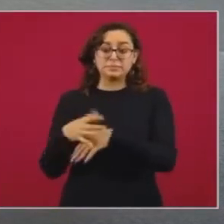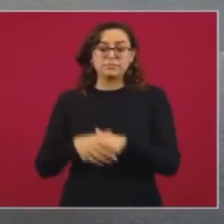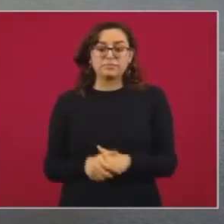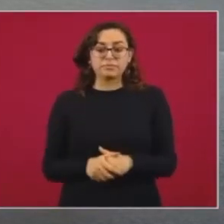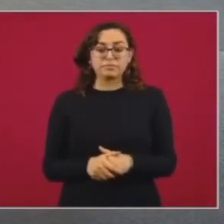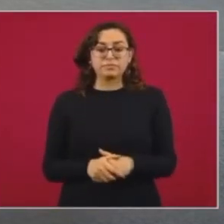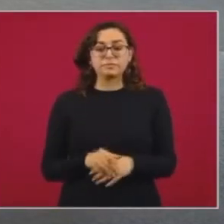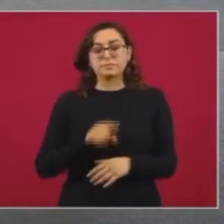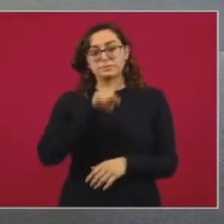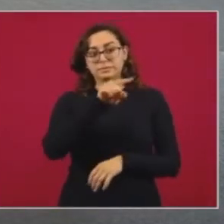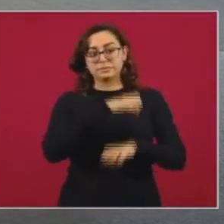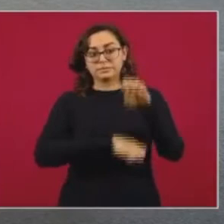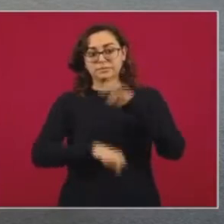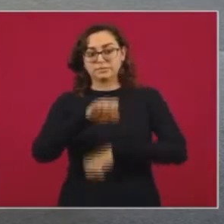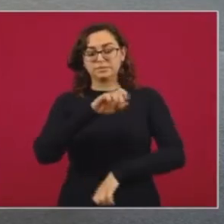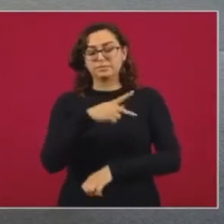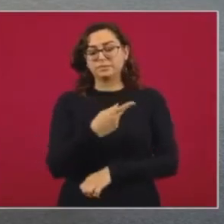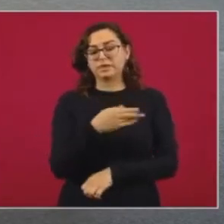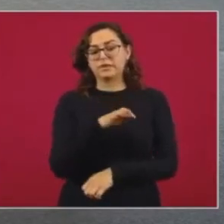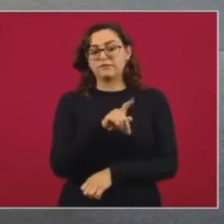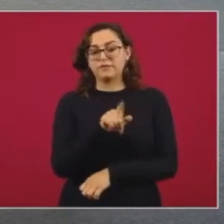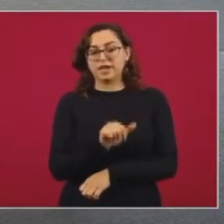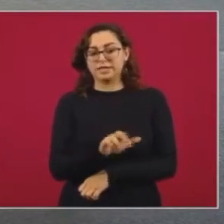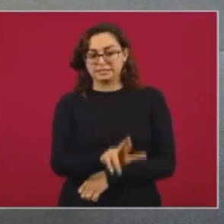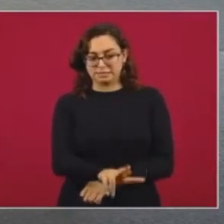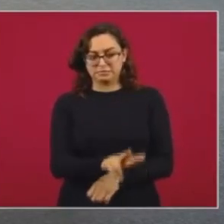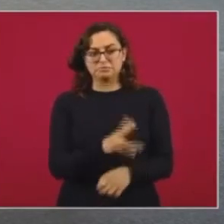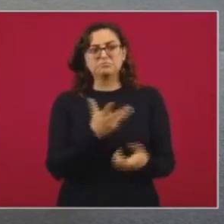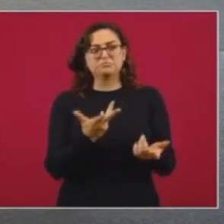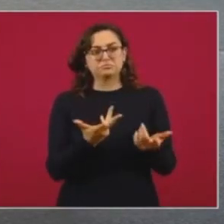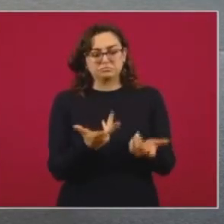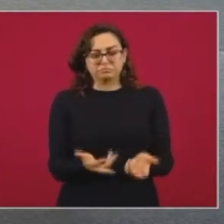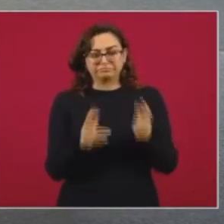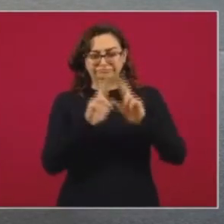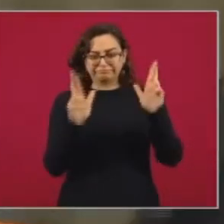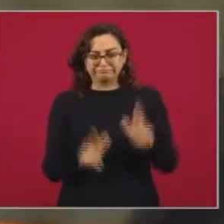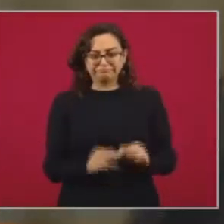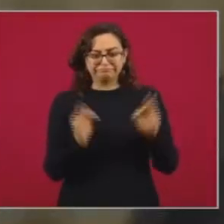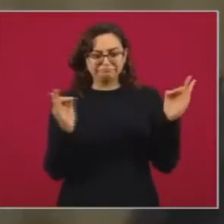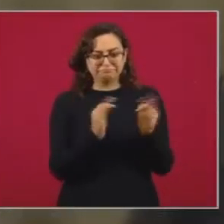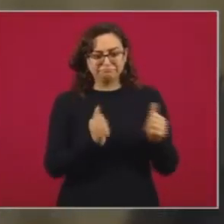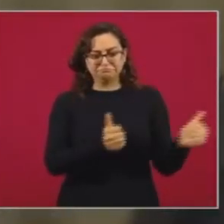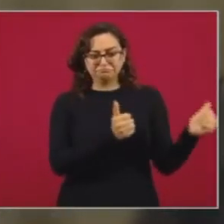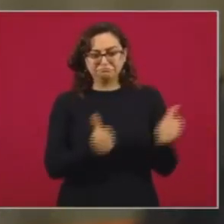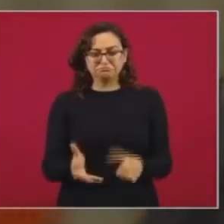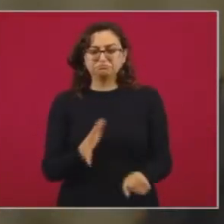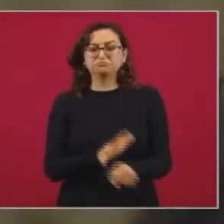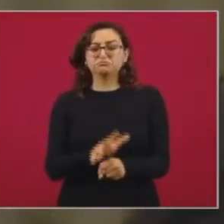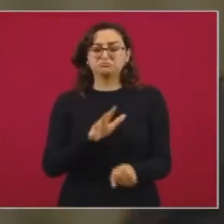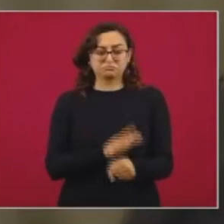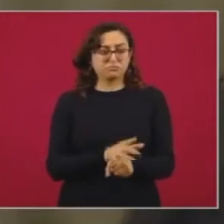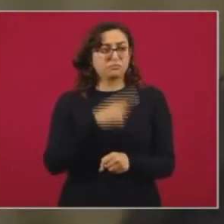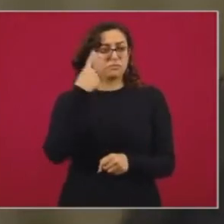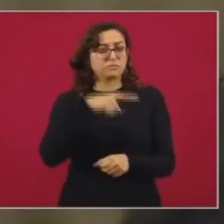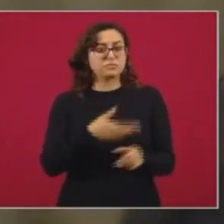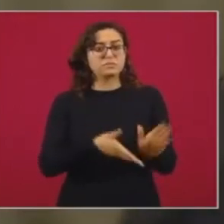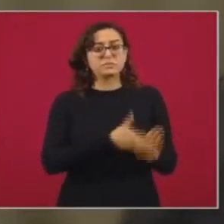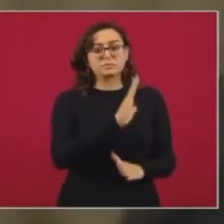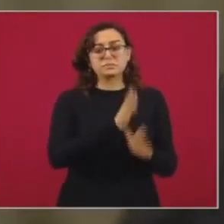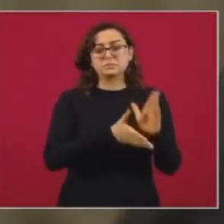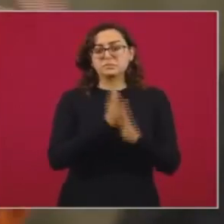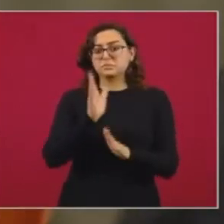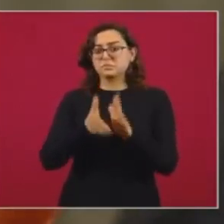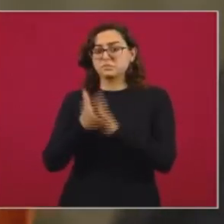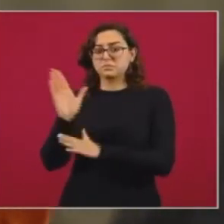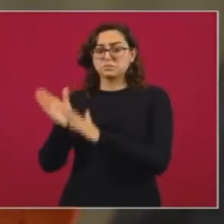diseñados Pfizer es suficiente para poder llegar al lugar donde se van a aplicar las vacunas y no es